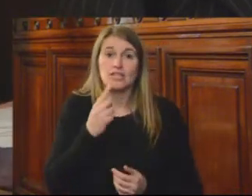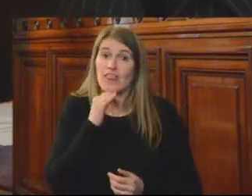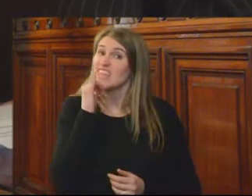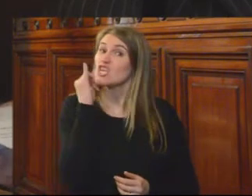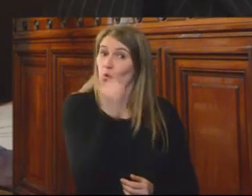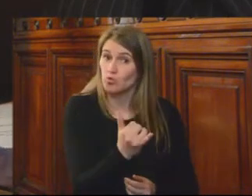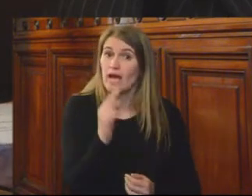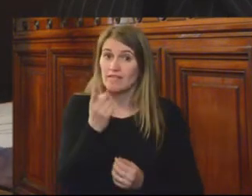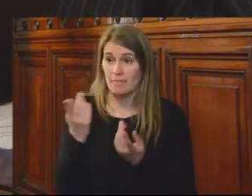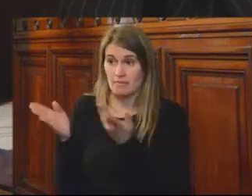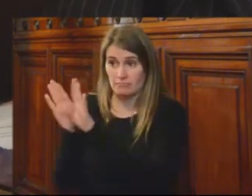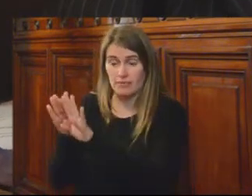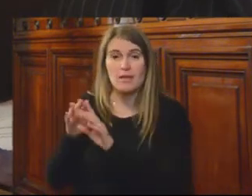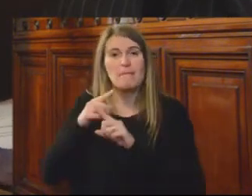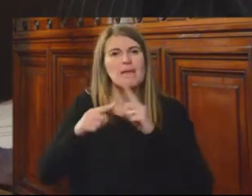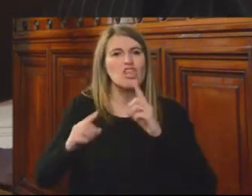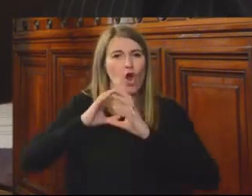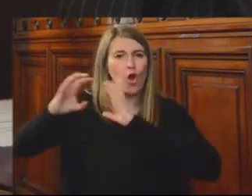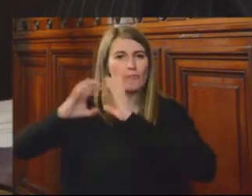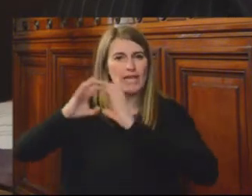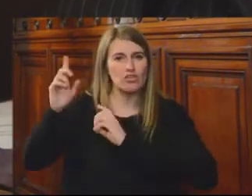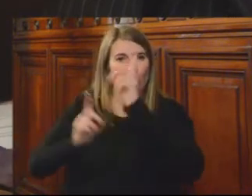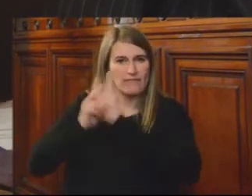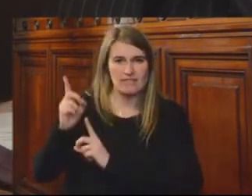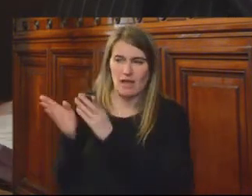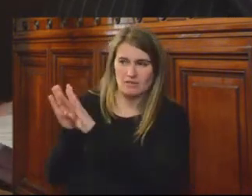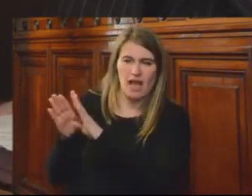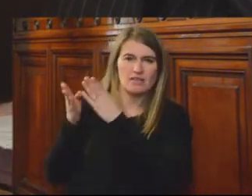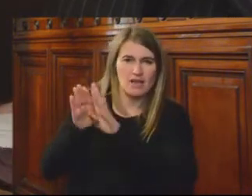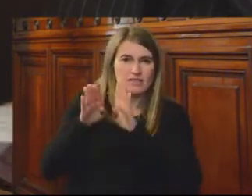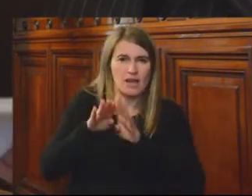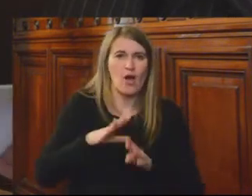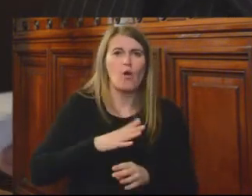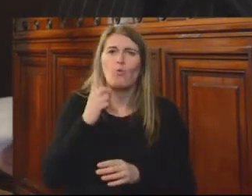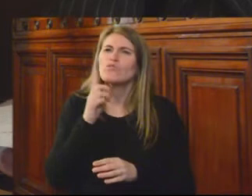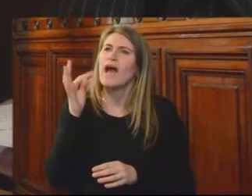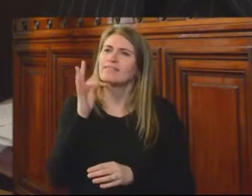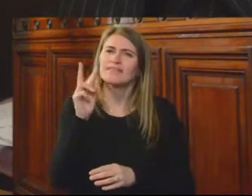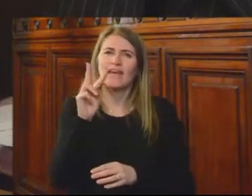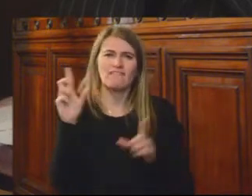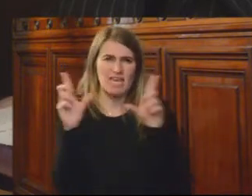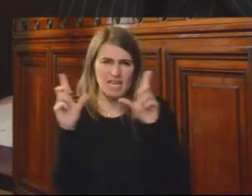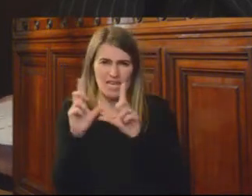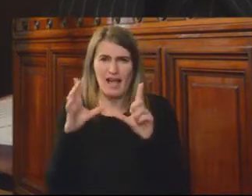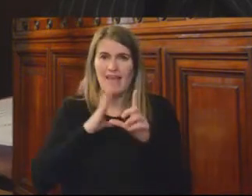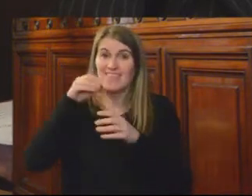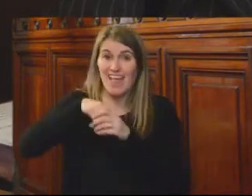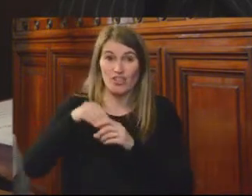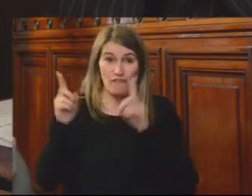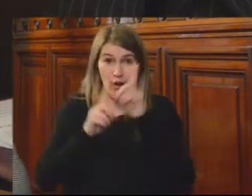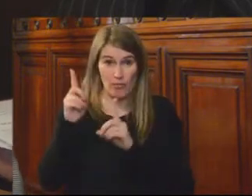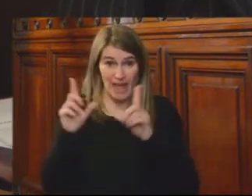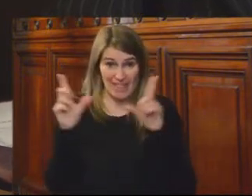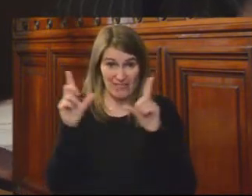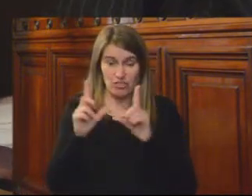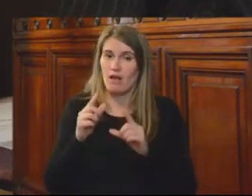clausura y ataque a medios de comunicación universitarios, siendo el caso del cierre de ULA TV en junio del 2017 emblemático. En relación